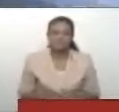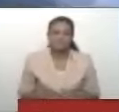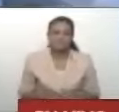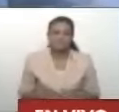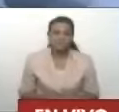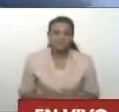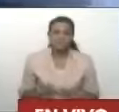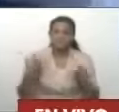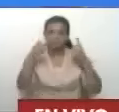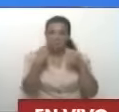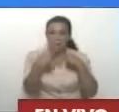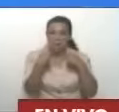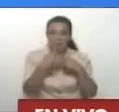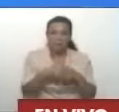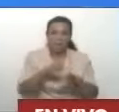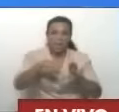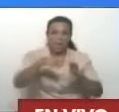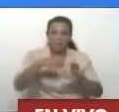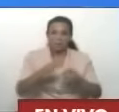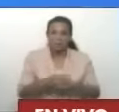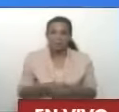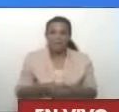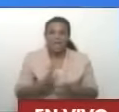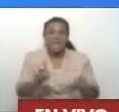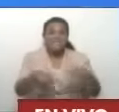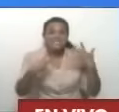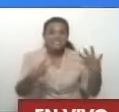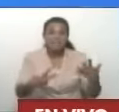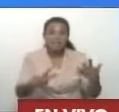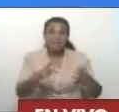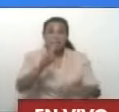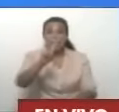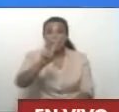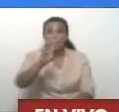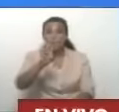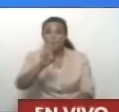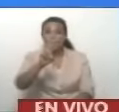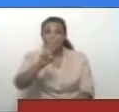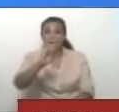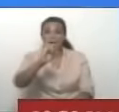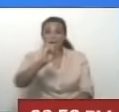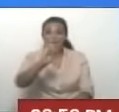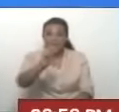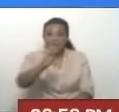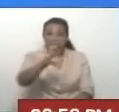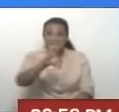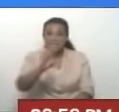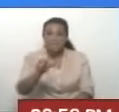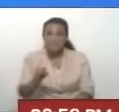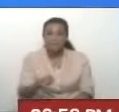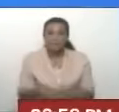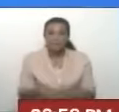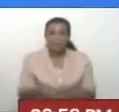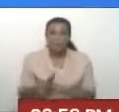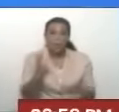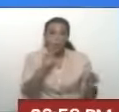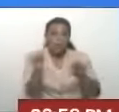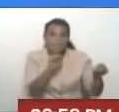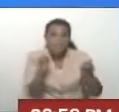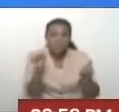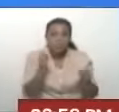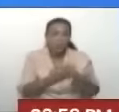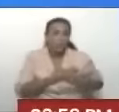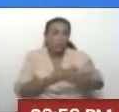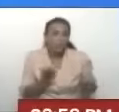El alboroto creativo. Séptimo vértice. Zona Juventud, Incubadora País, Movimiento de